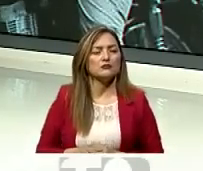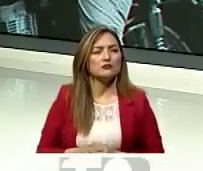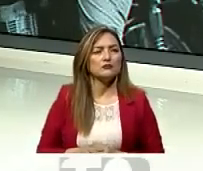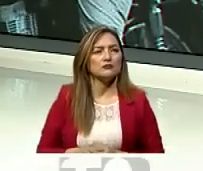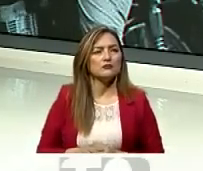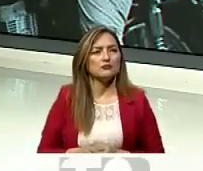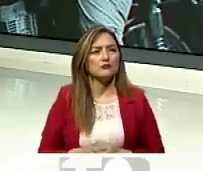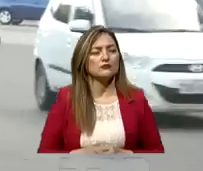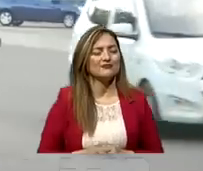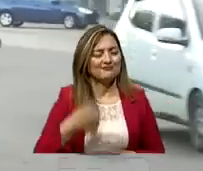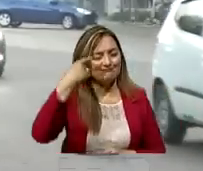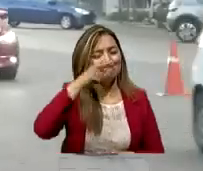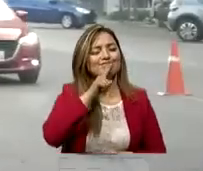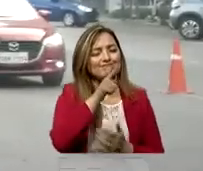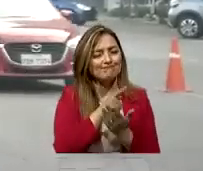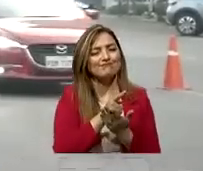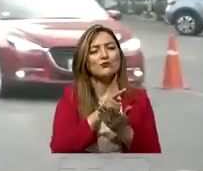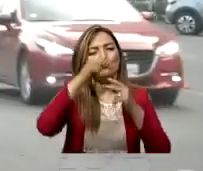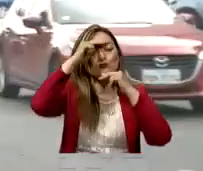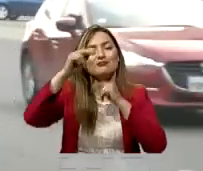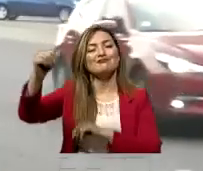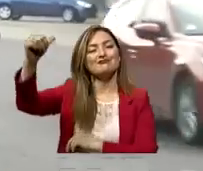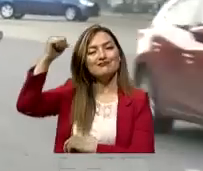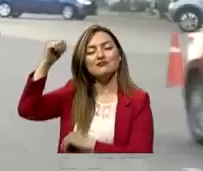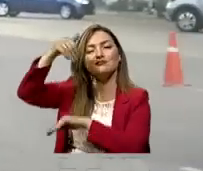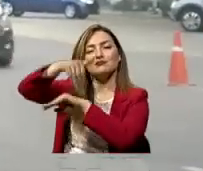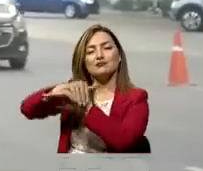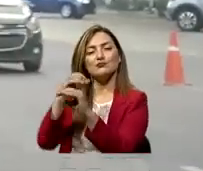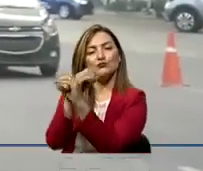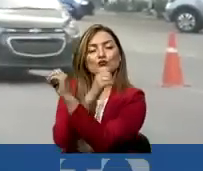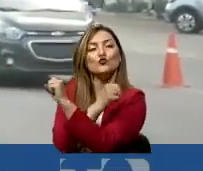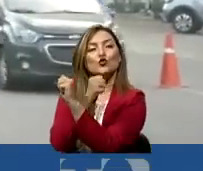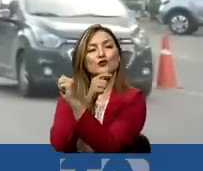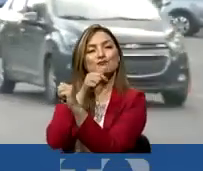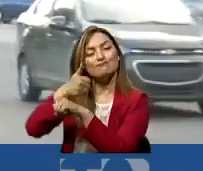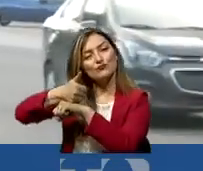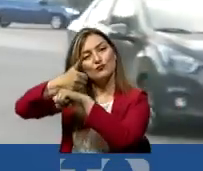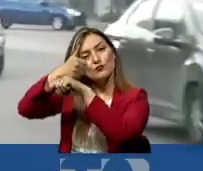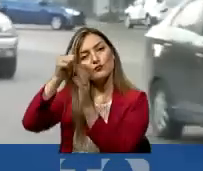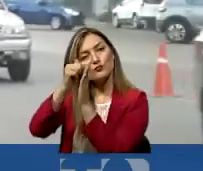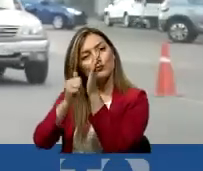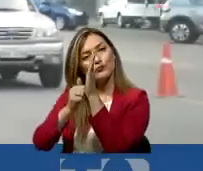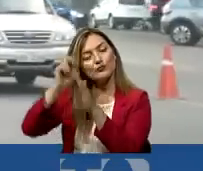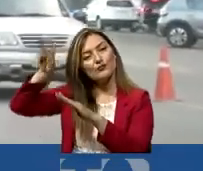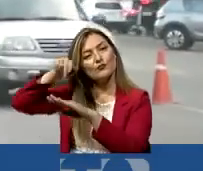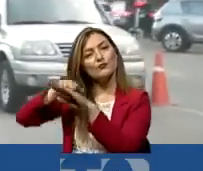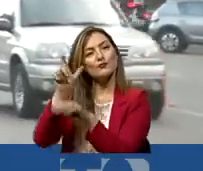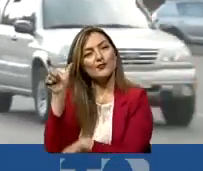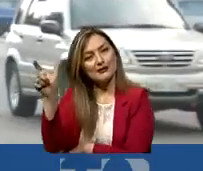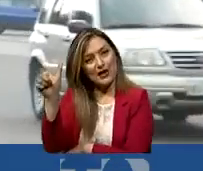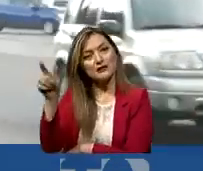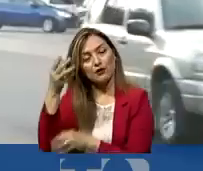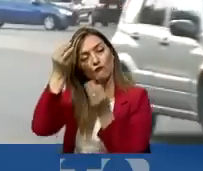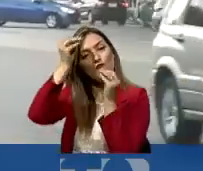Sí, así es, María Isabel. La noticia se dio a conocer la tarde y noche de ayer por parte de las autoridades de la Agencia Nacional de Tránsito